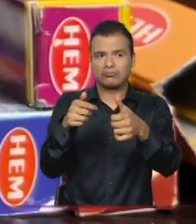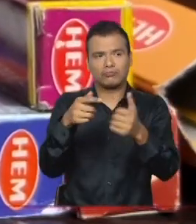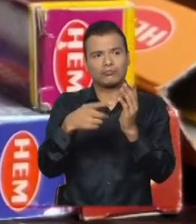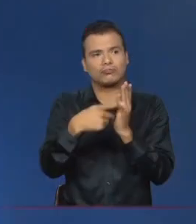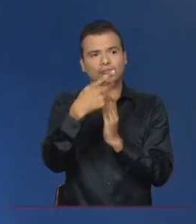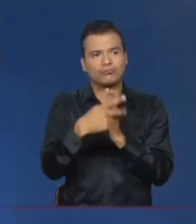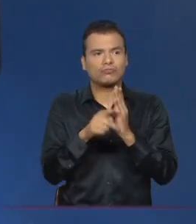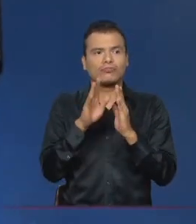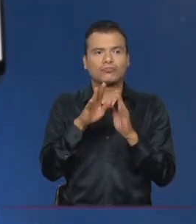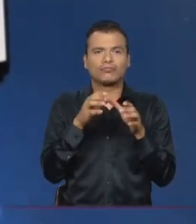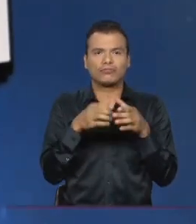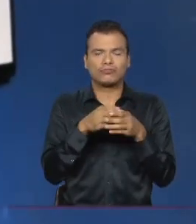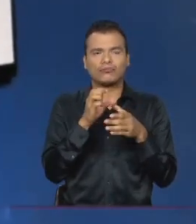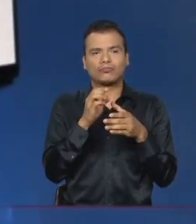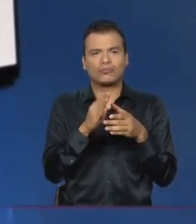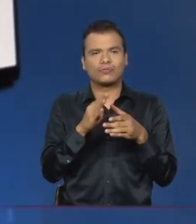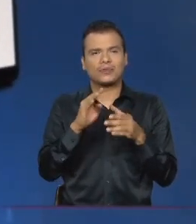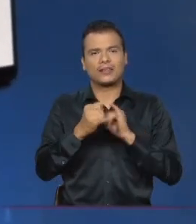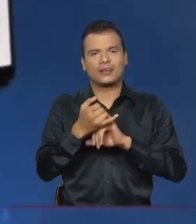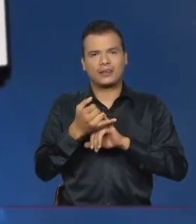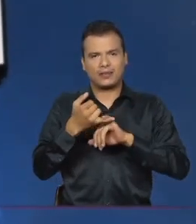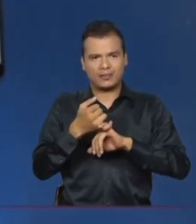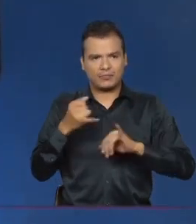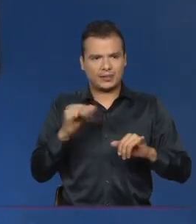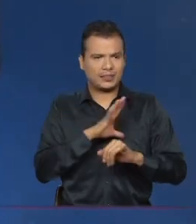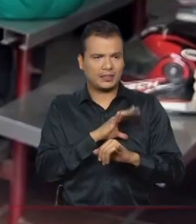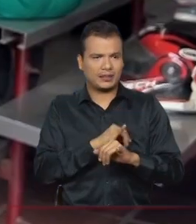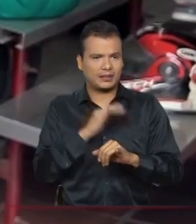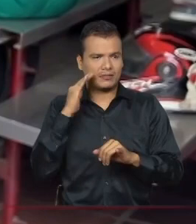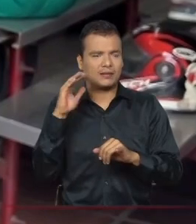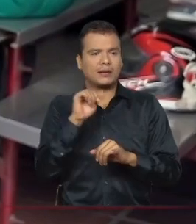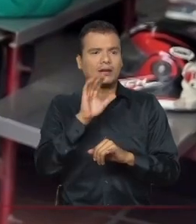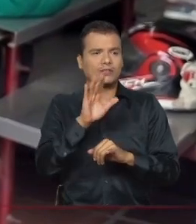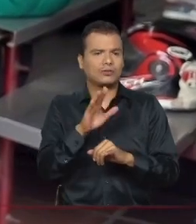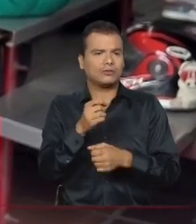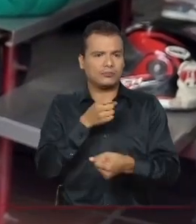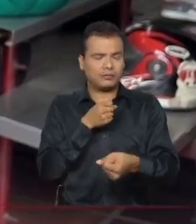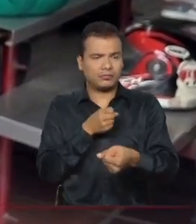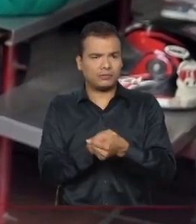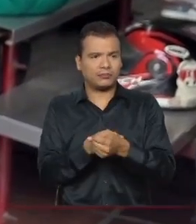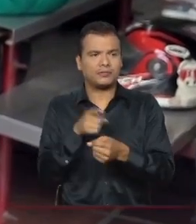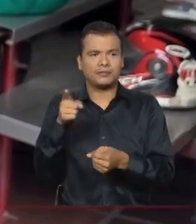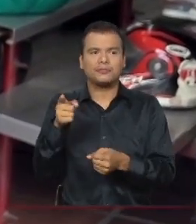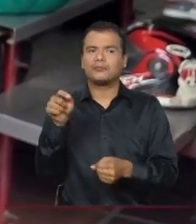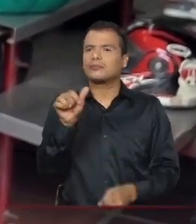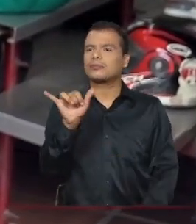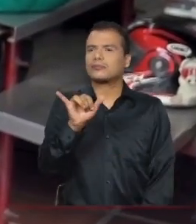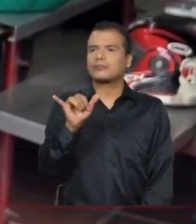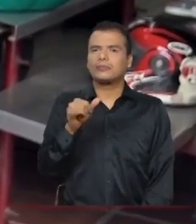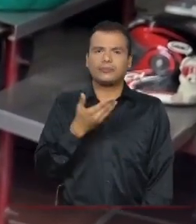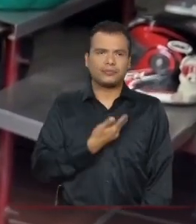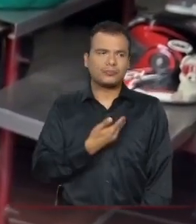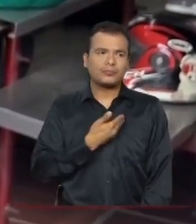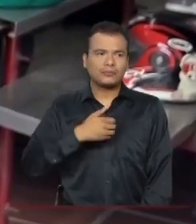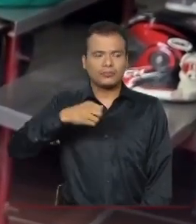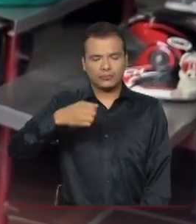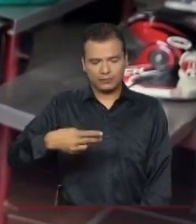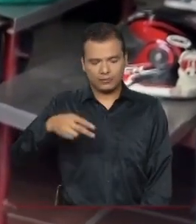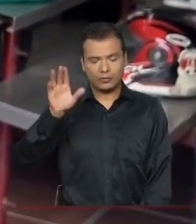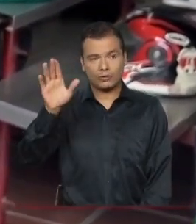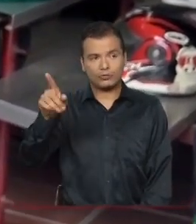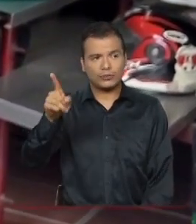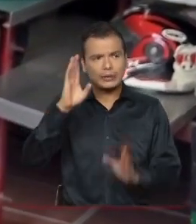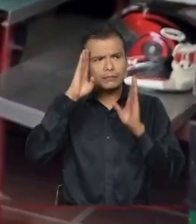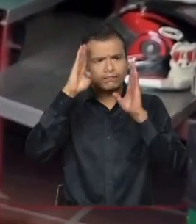Club Deportivo Independiente Cali Femenino Sin Ánimo de Lucro. Ella es como nuestra segunda madre, ella está a cargo de cada una de las jugadoras,